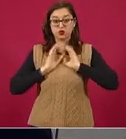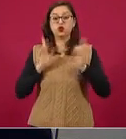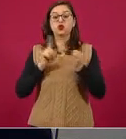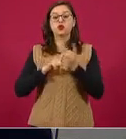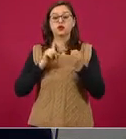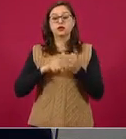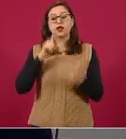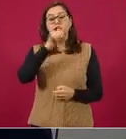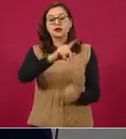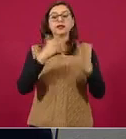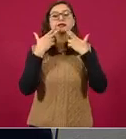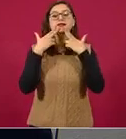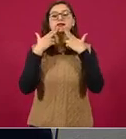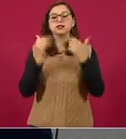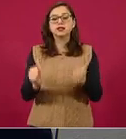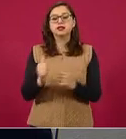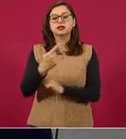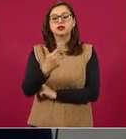Guadalupe,